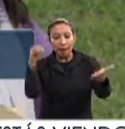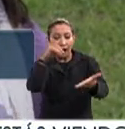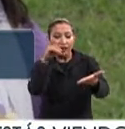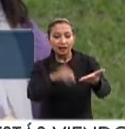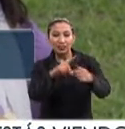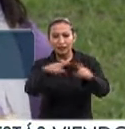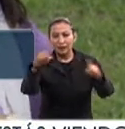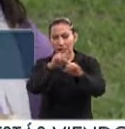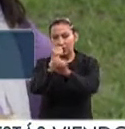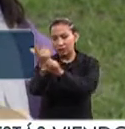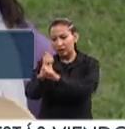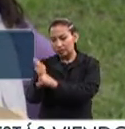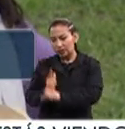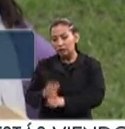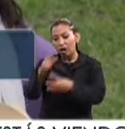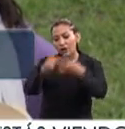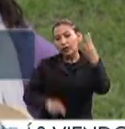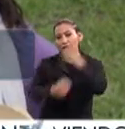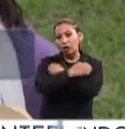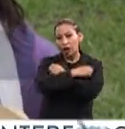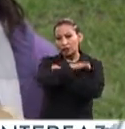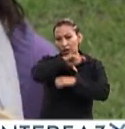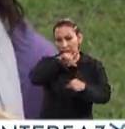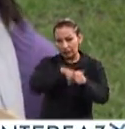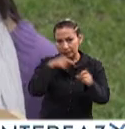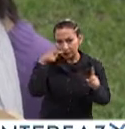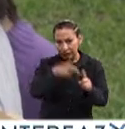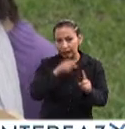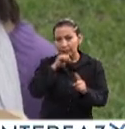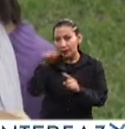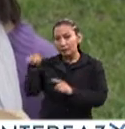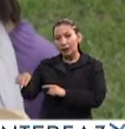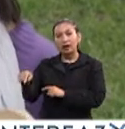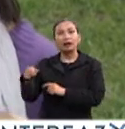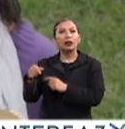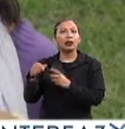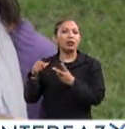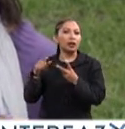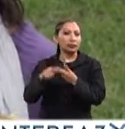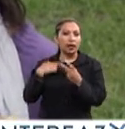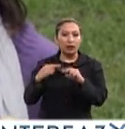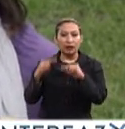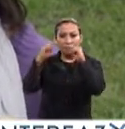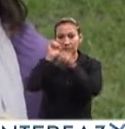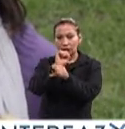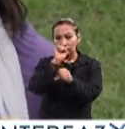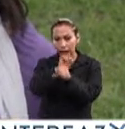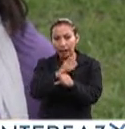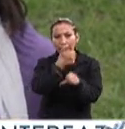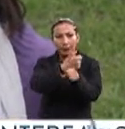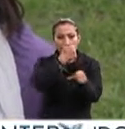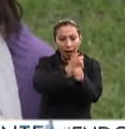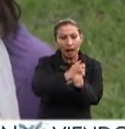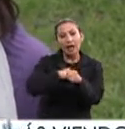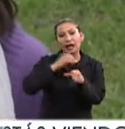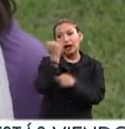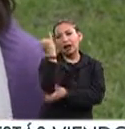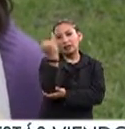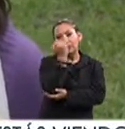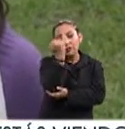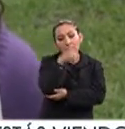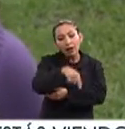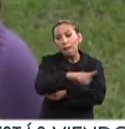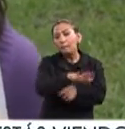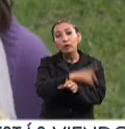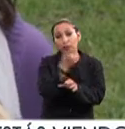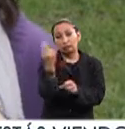de las diversas licenciaturas, tanto de educación especial como de nivel secundaria, primaria y preescolar,